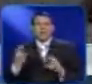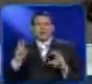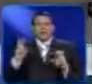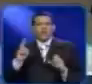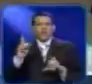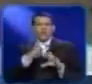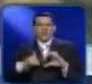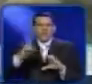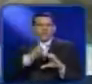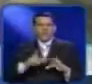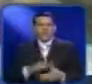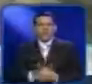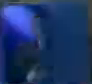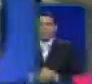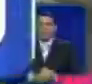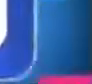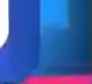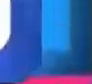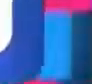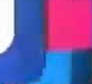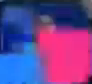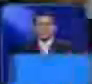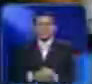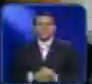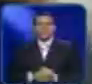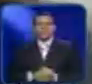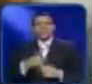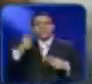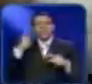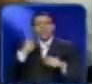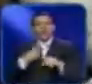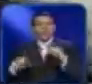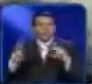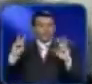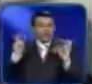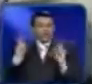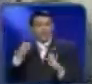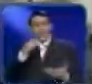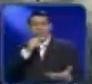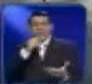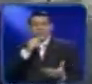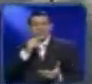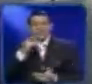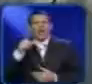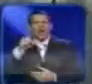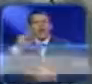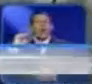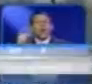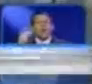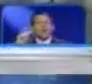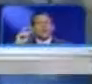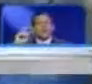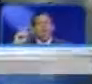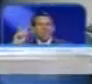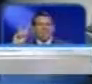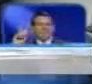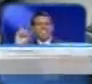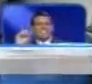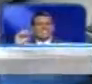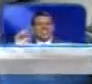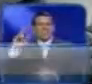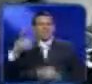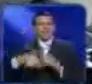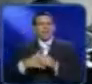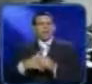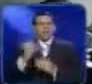nueva producción discográfica. Cambiemos de tema para contarles que el cantante argentino Gustavo Cerati ahora incursiona en el mundo de la